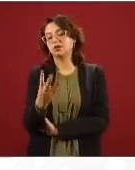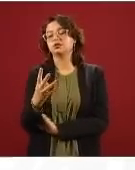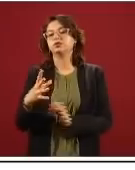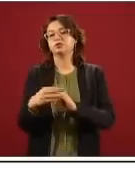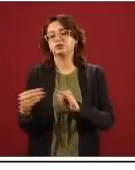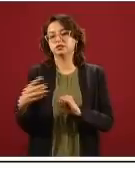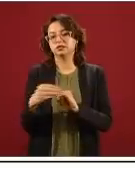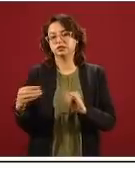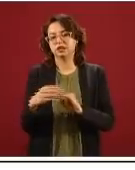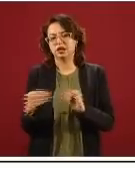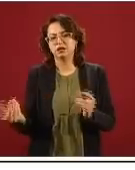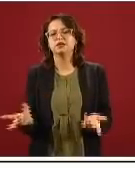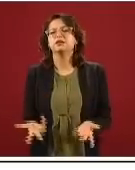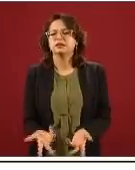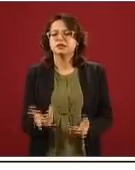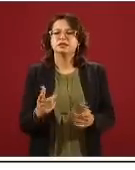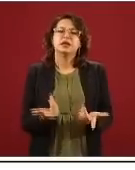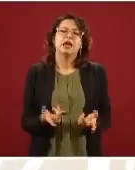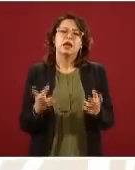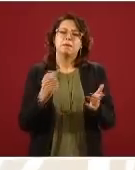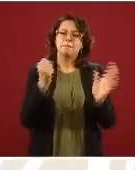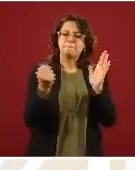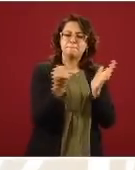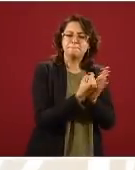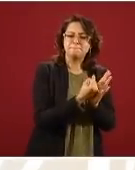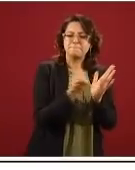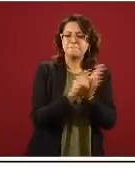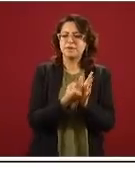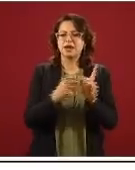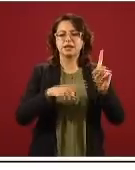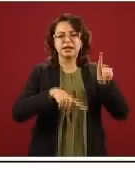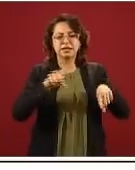Y vemos movimientos interesantes en el tema de